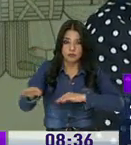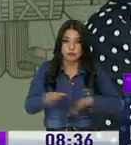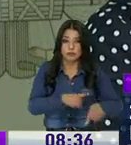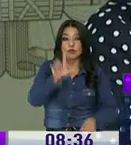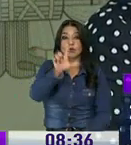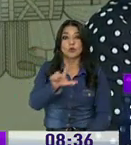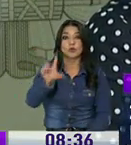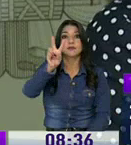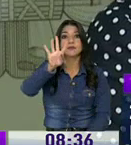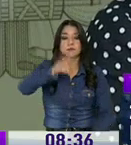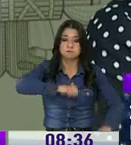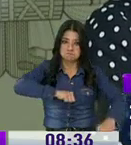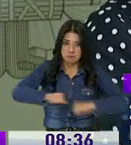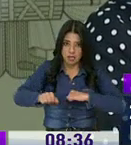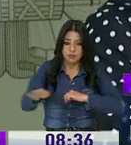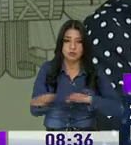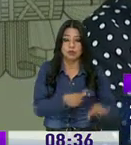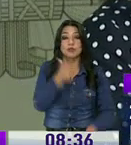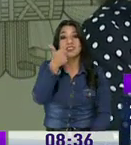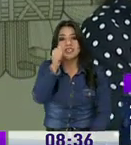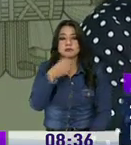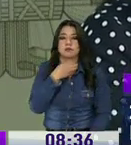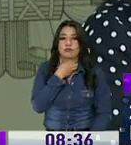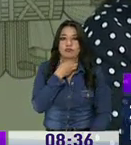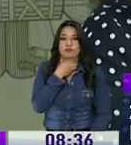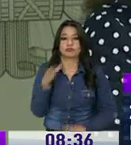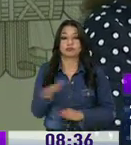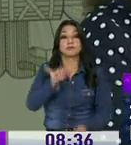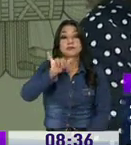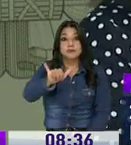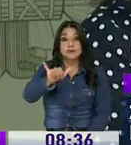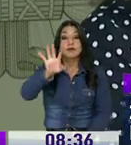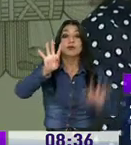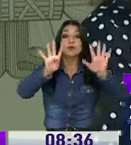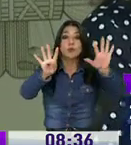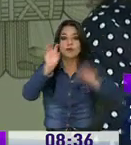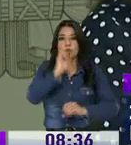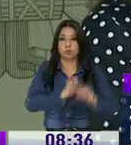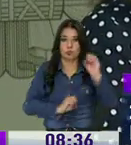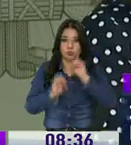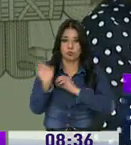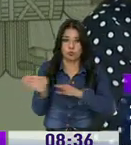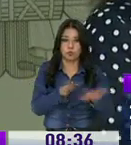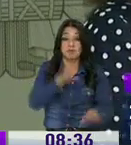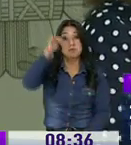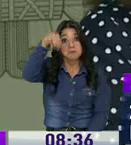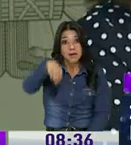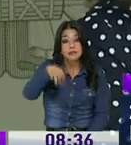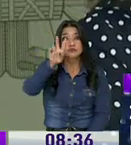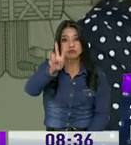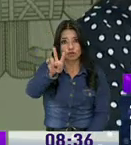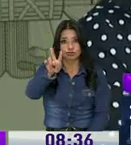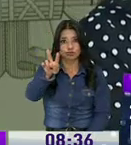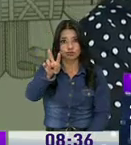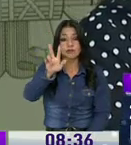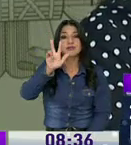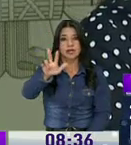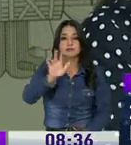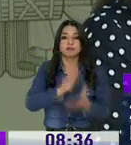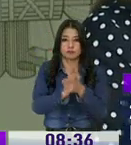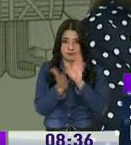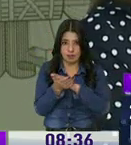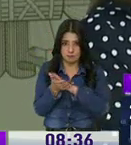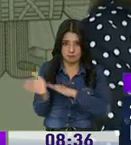lunes 24 de mayo, el 10 de agosto, el sábado 9 de octubre, el martes 2 y el miércoles 3 de